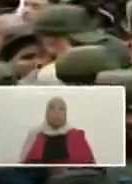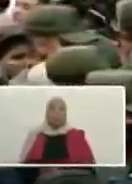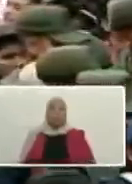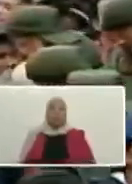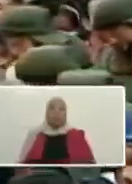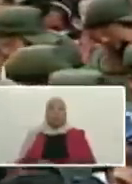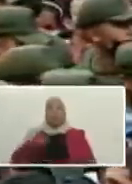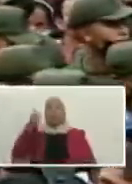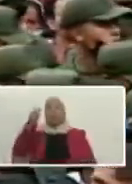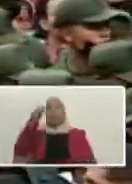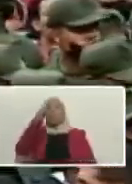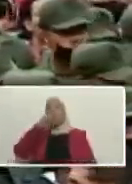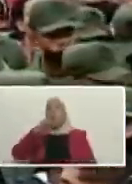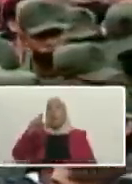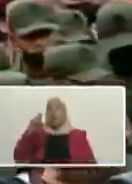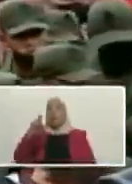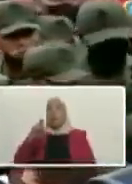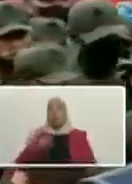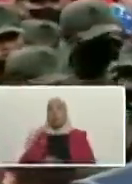10 años